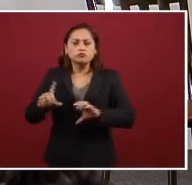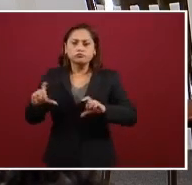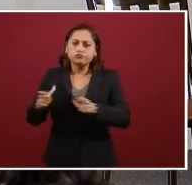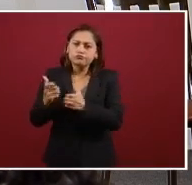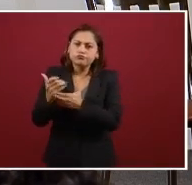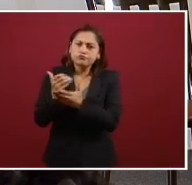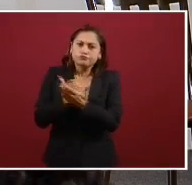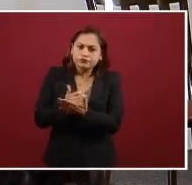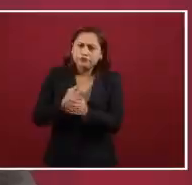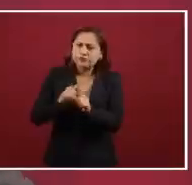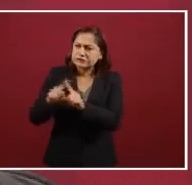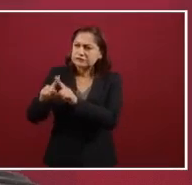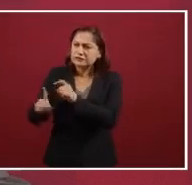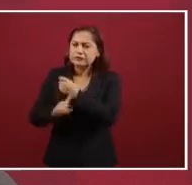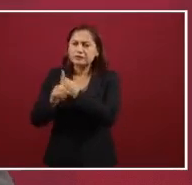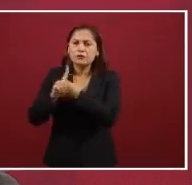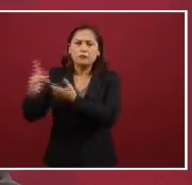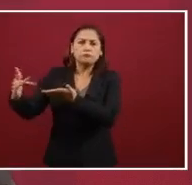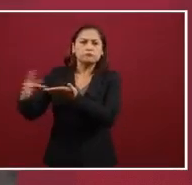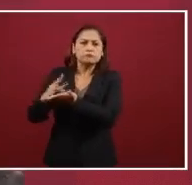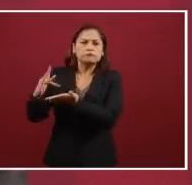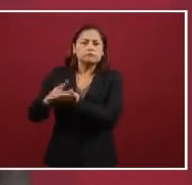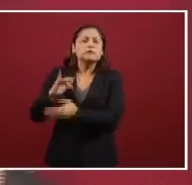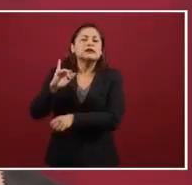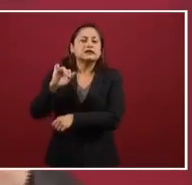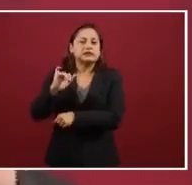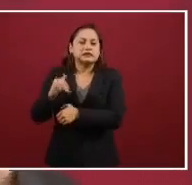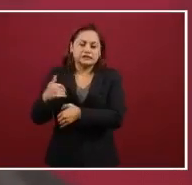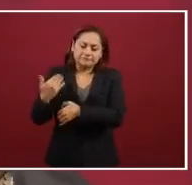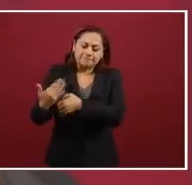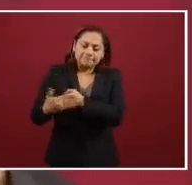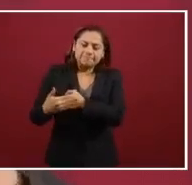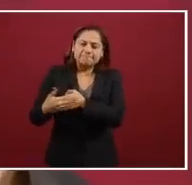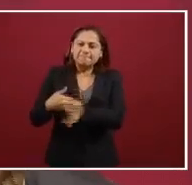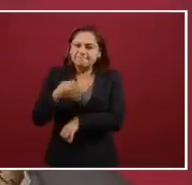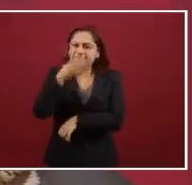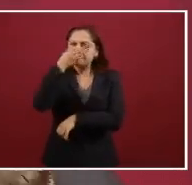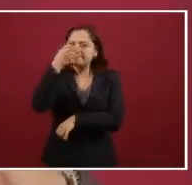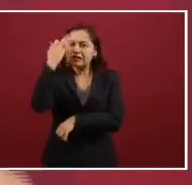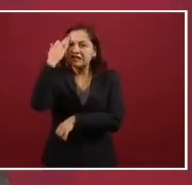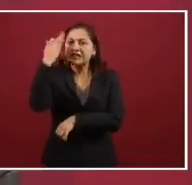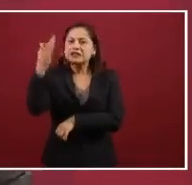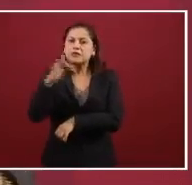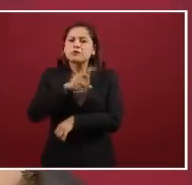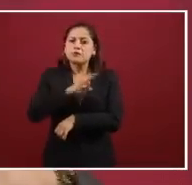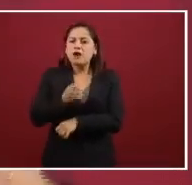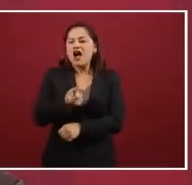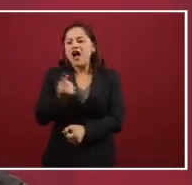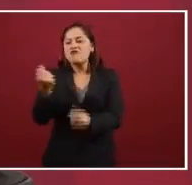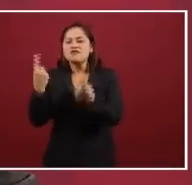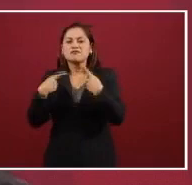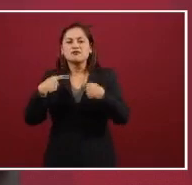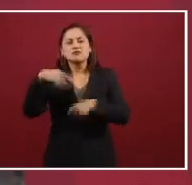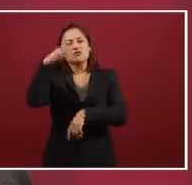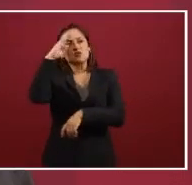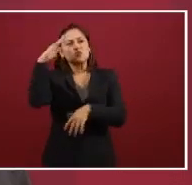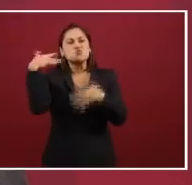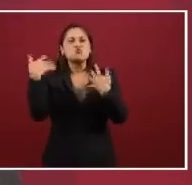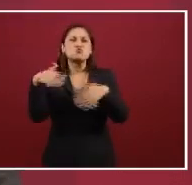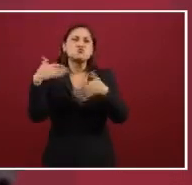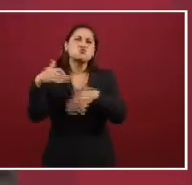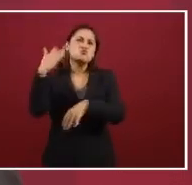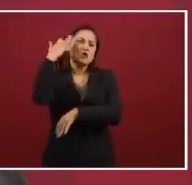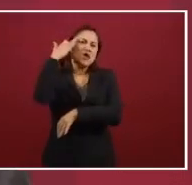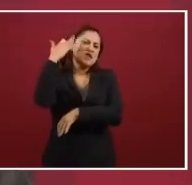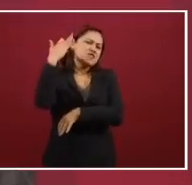problemas, y se podría hacer en el corto plazo. Hay quien dice que no se puede en el corto plazo, que eso va a tomar muchos años, que es muy difícil. No es cierto, y lo